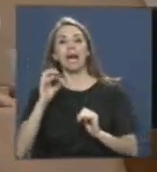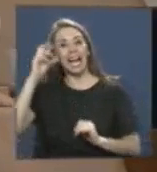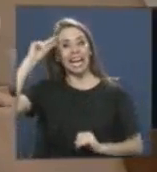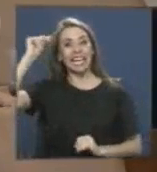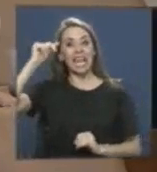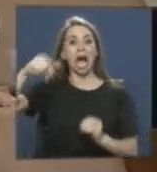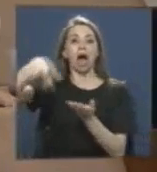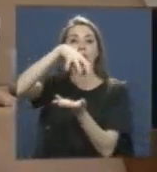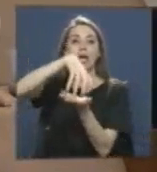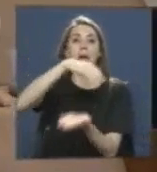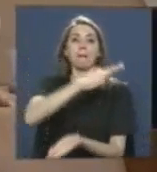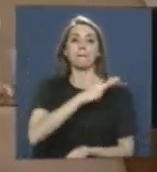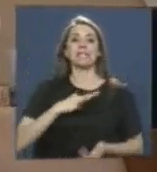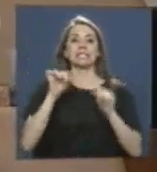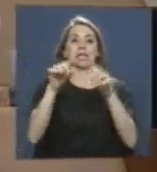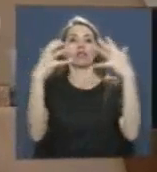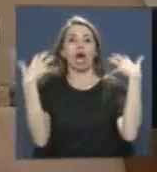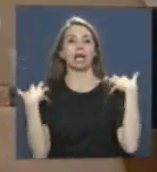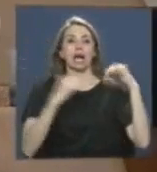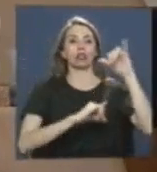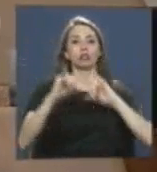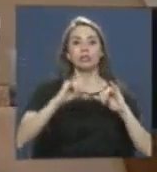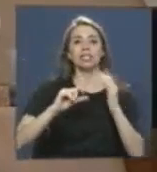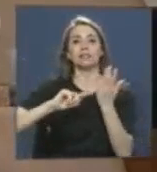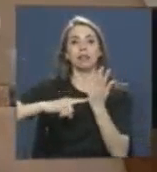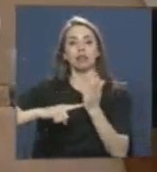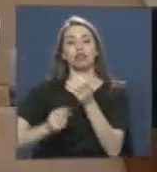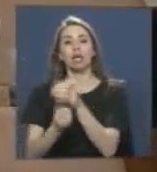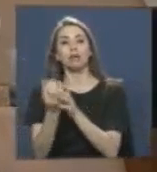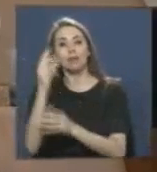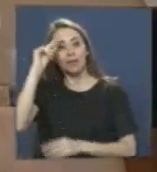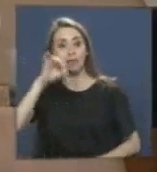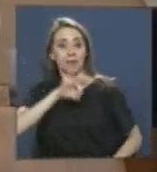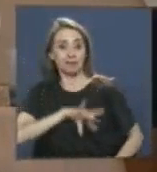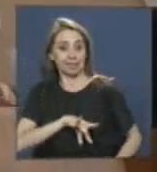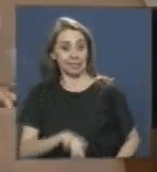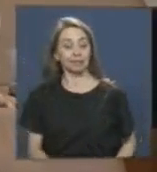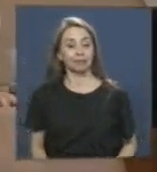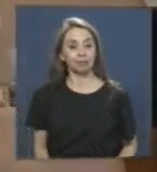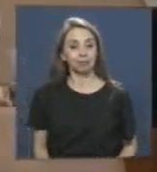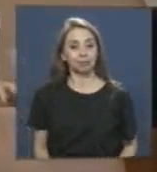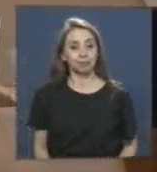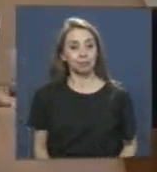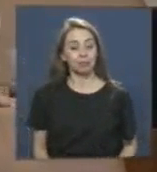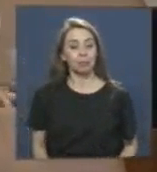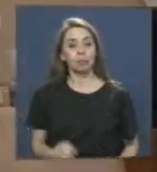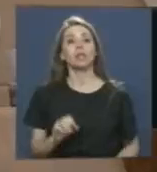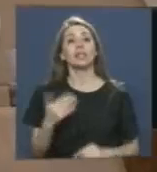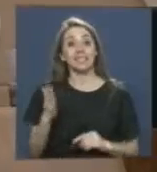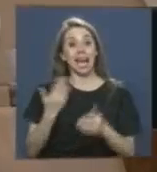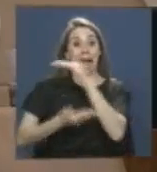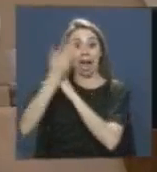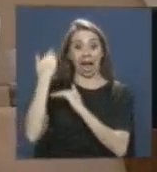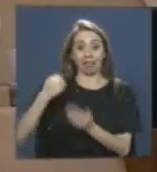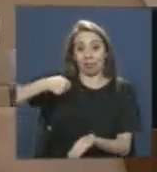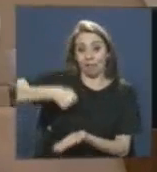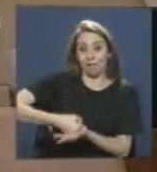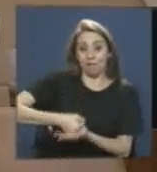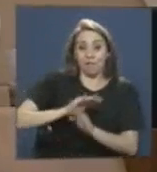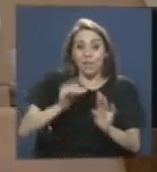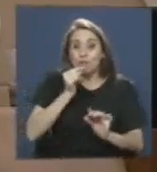la gestión de la ciencia, la tecnología y la innovación en Chile. Se dio el primer paso a fines del